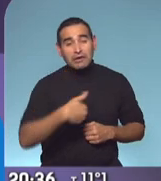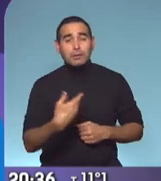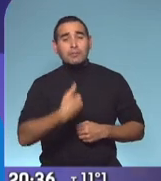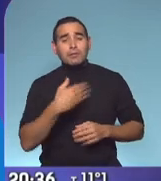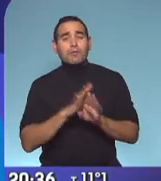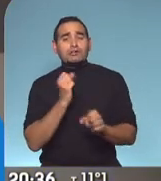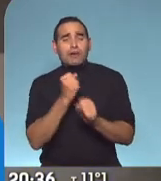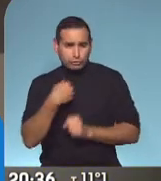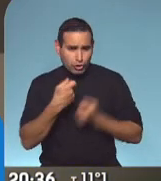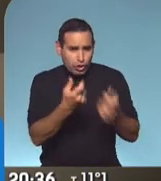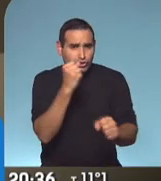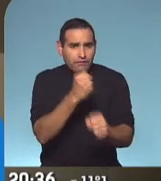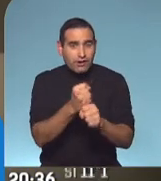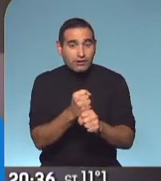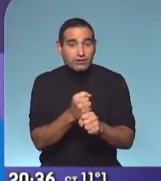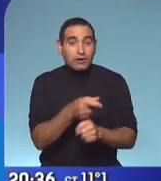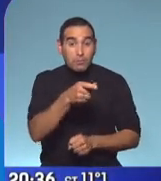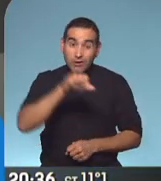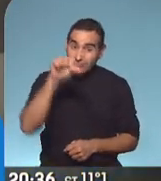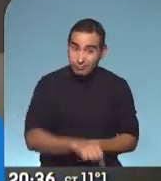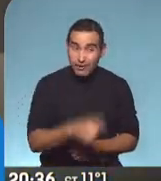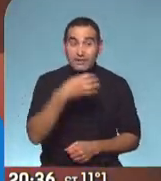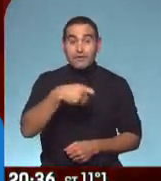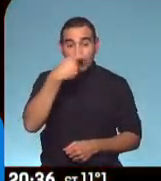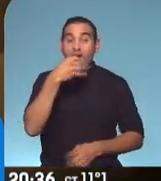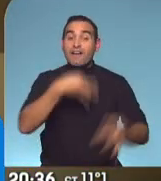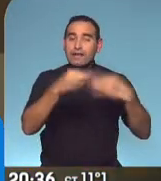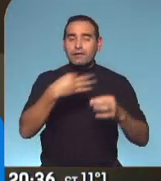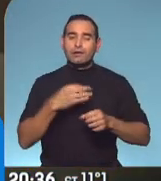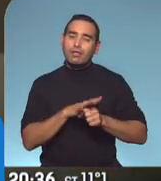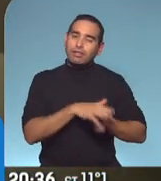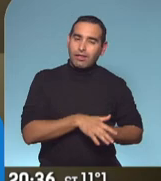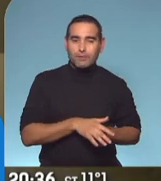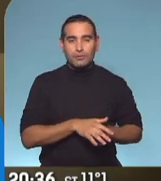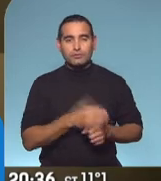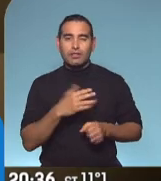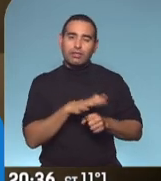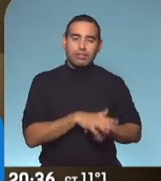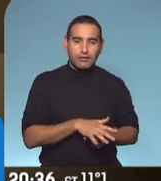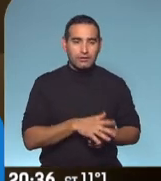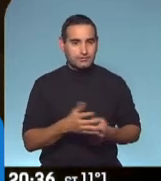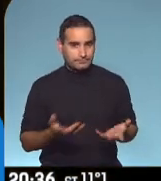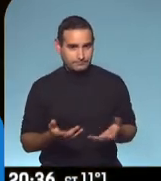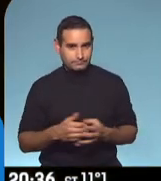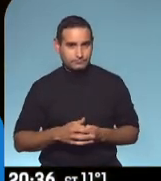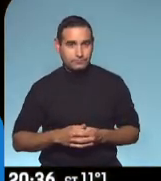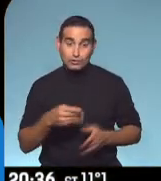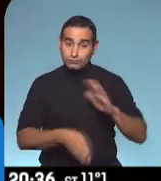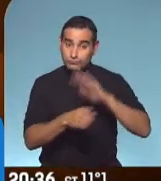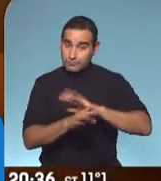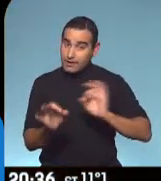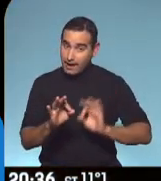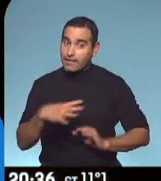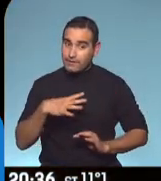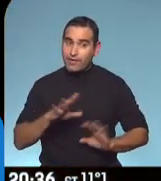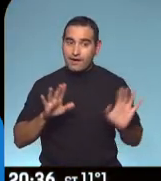doy. O se mandan unas cagadas que me vienen de falopa, yo los tengo que cubrir. Cubrir o todavía se los tengo, no los raqué todavía. Como